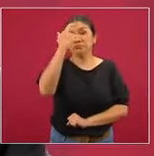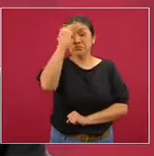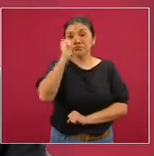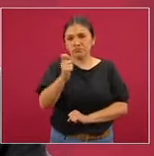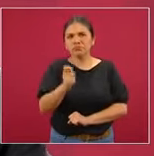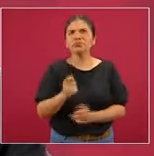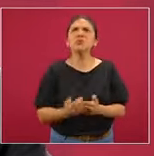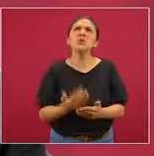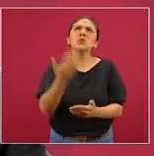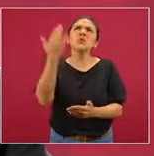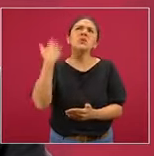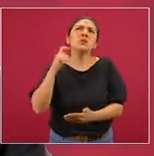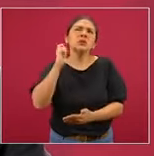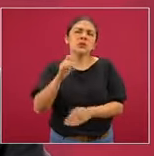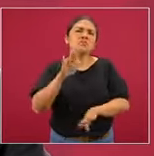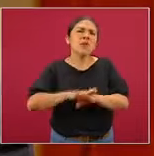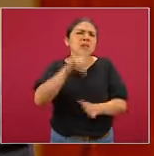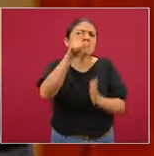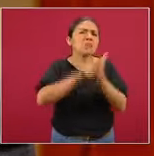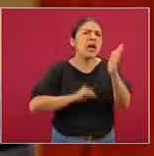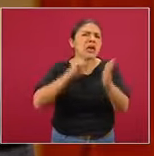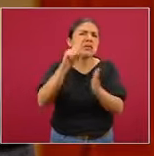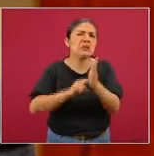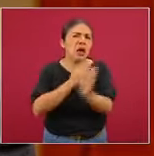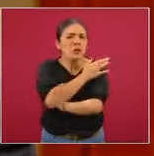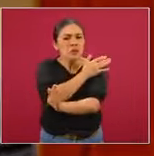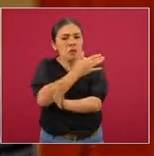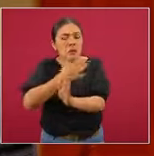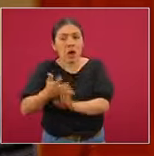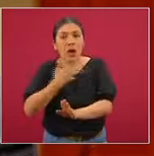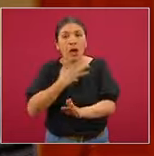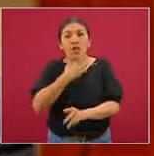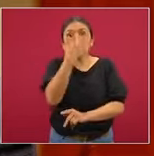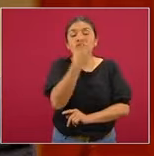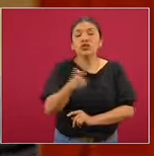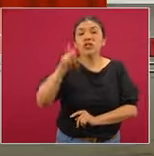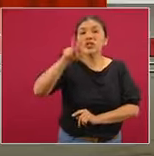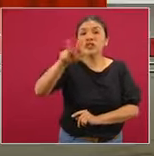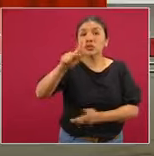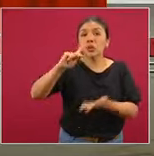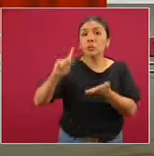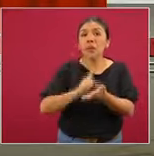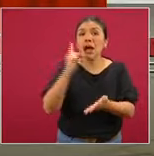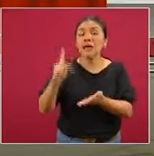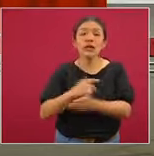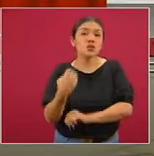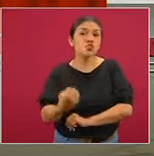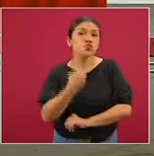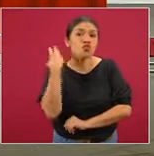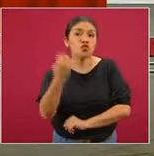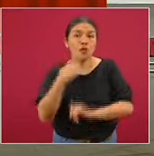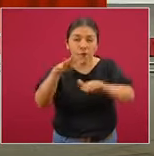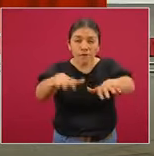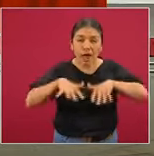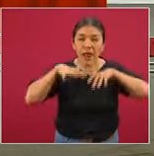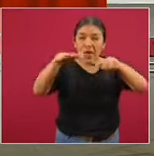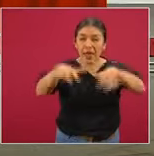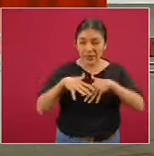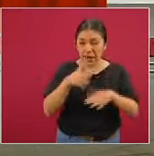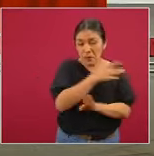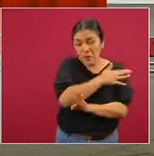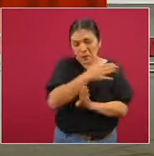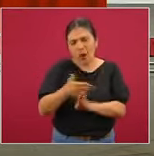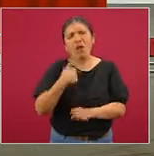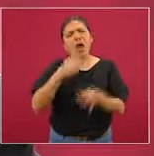a lo largo de varios meses, hemos tenido 218 sesiones, esta es la número 218, hemos